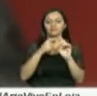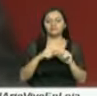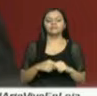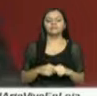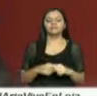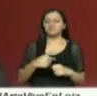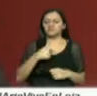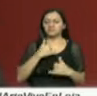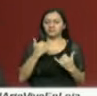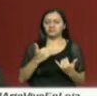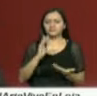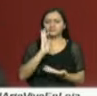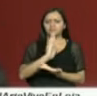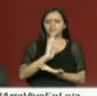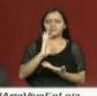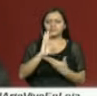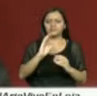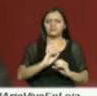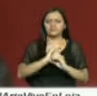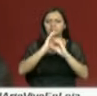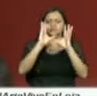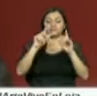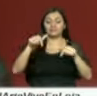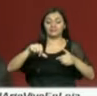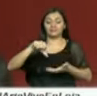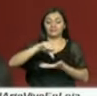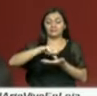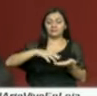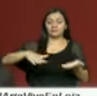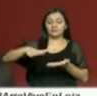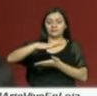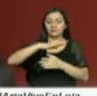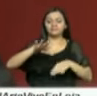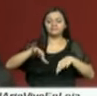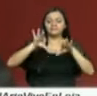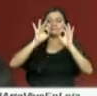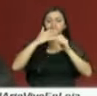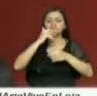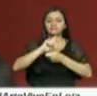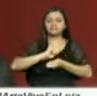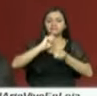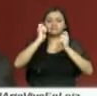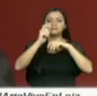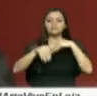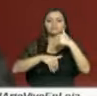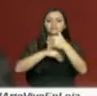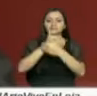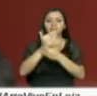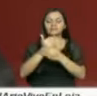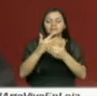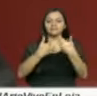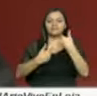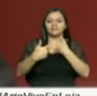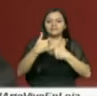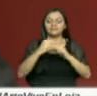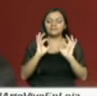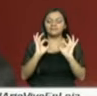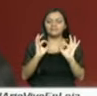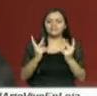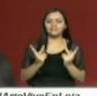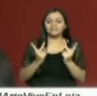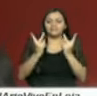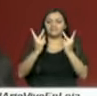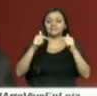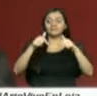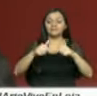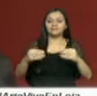Ser testigos de cómo una ciudad se convierte en un escenario de las artes vivas.